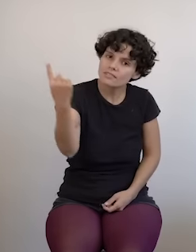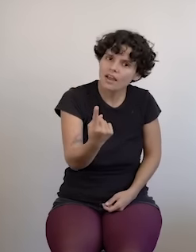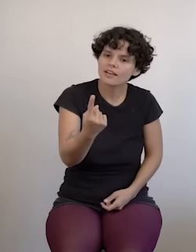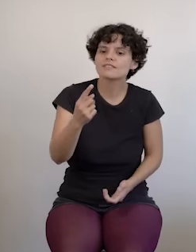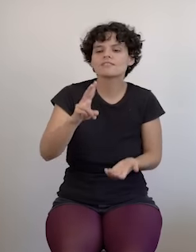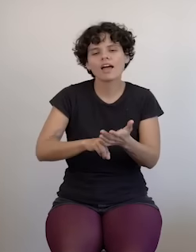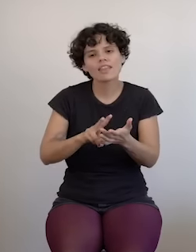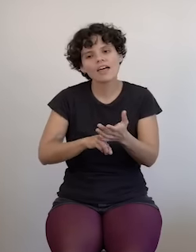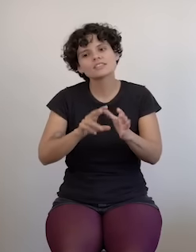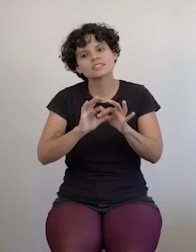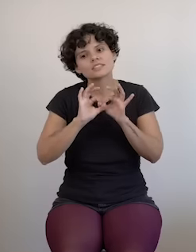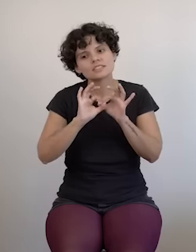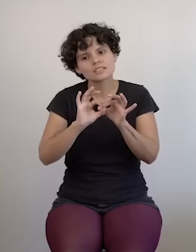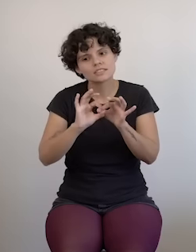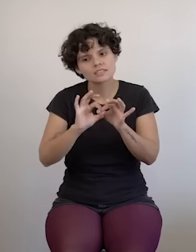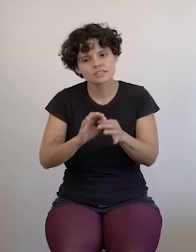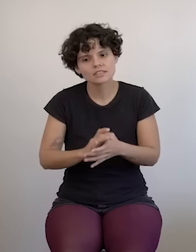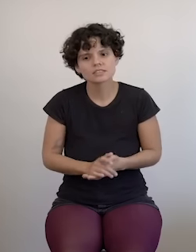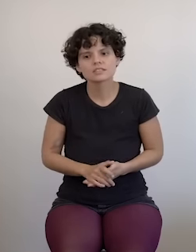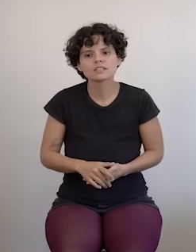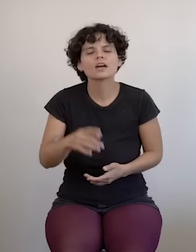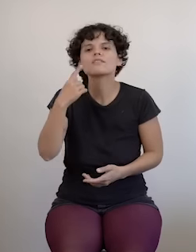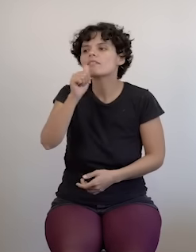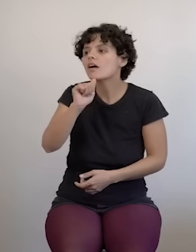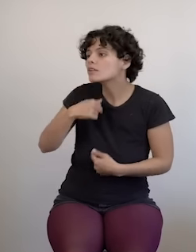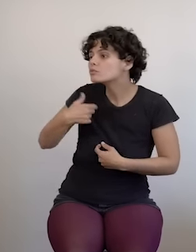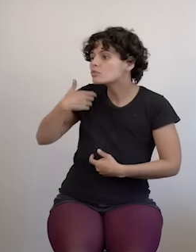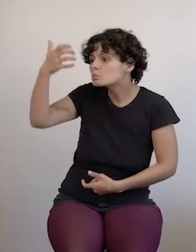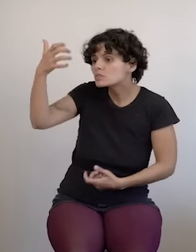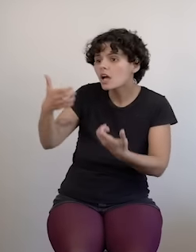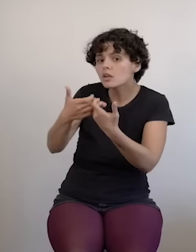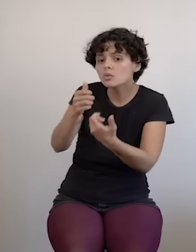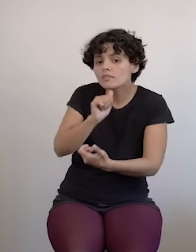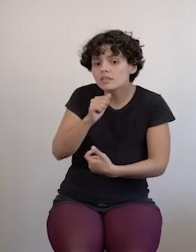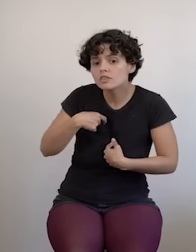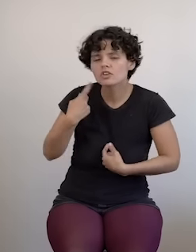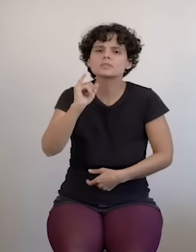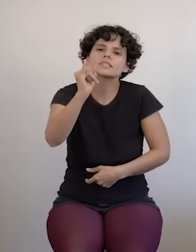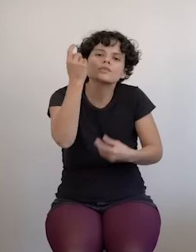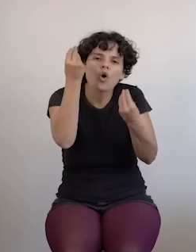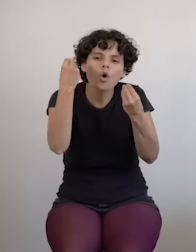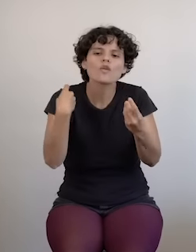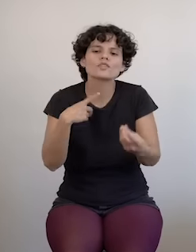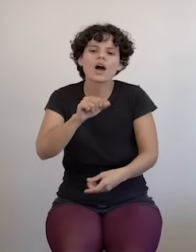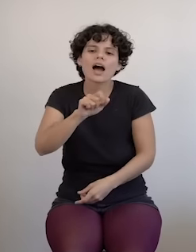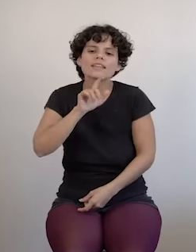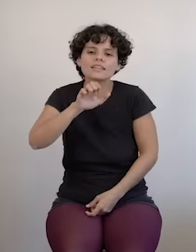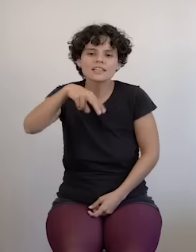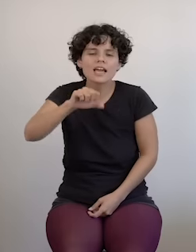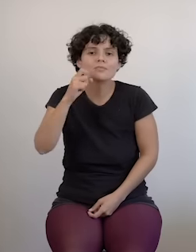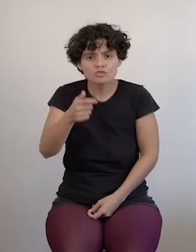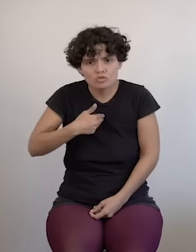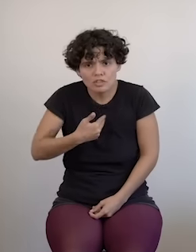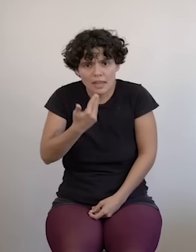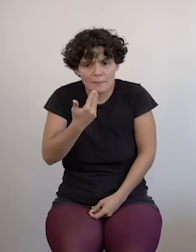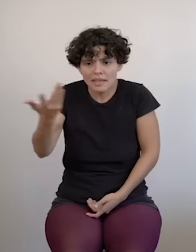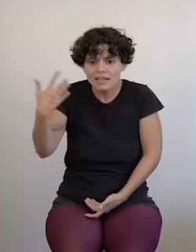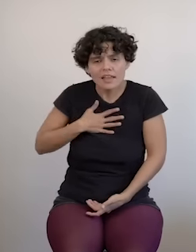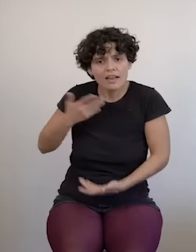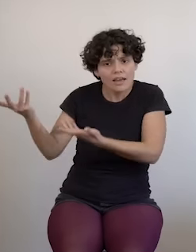acá. Gracias, amigo. Y yo la que, Atenea, por favor, disculpa. Lo que pasa es que la emoción ha estado